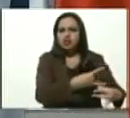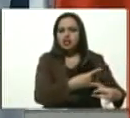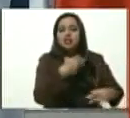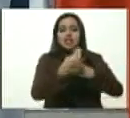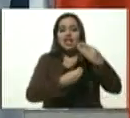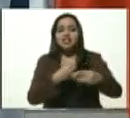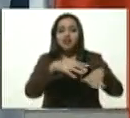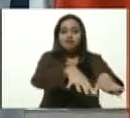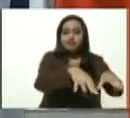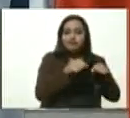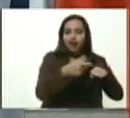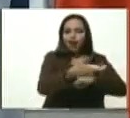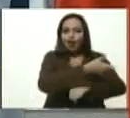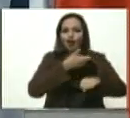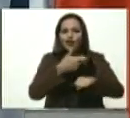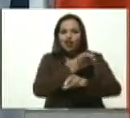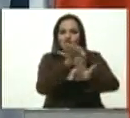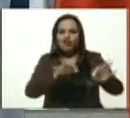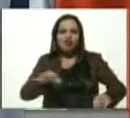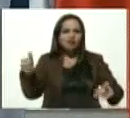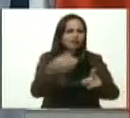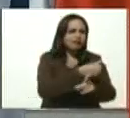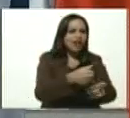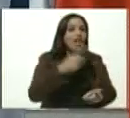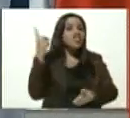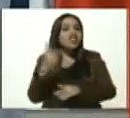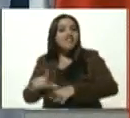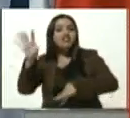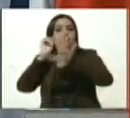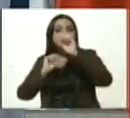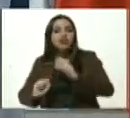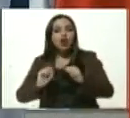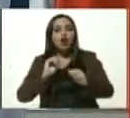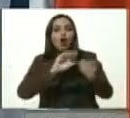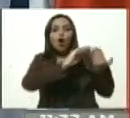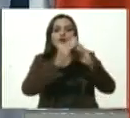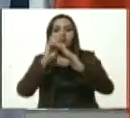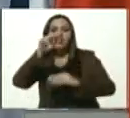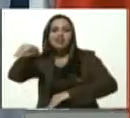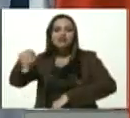y eso tiene que entenderlo la comunidad nacional e internacional,